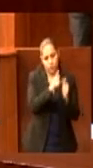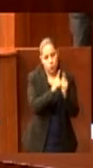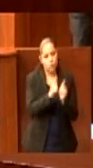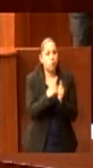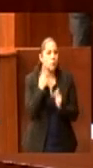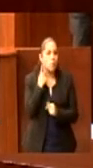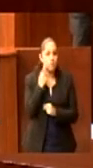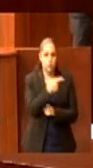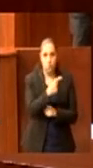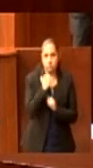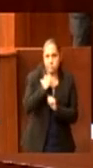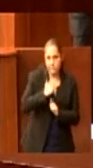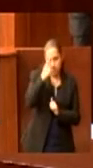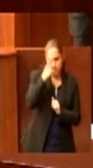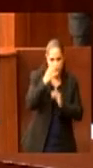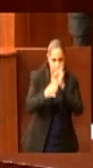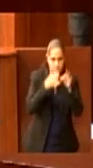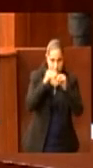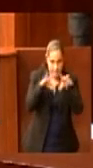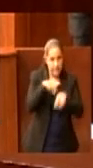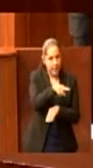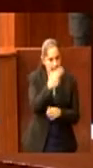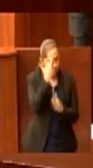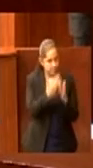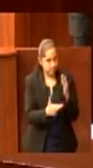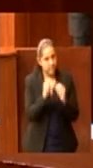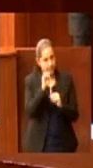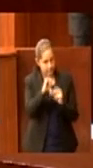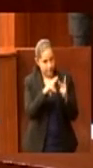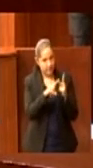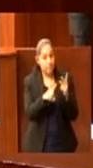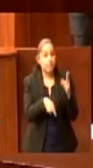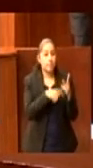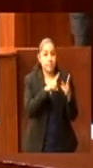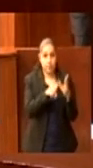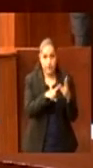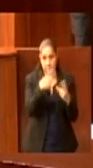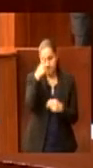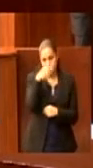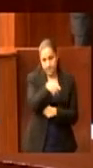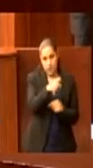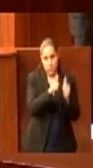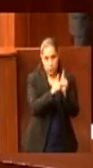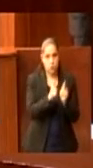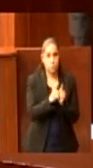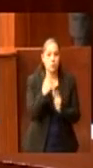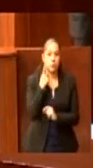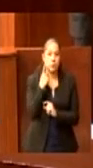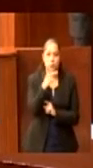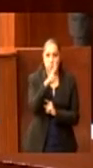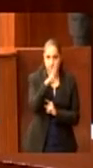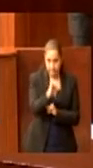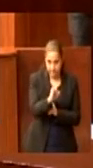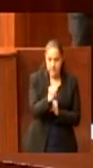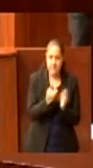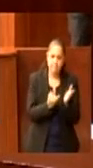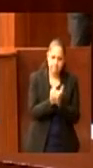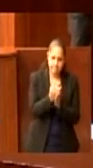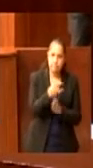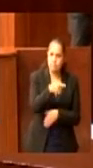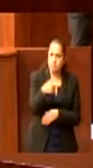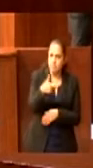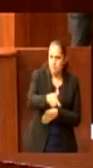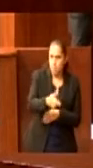mensaje 3 en consecuencia se impone al partido revolucionario institucional una